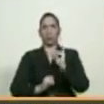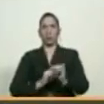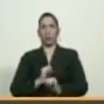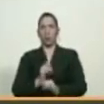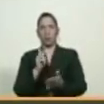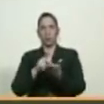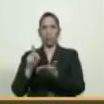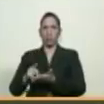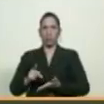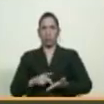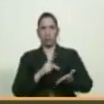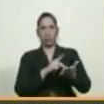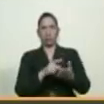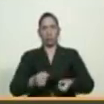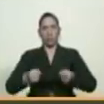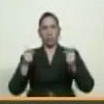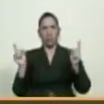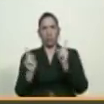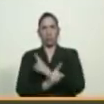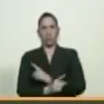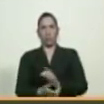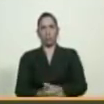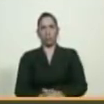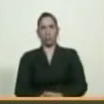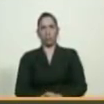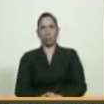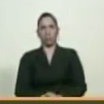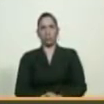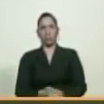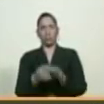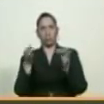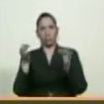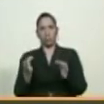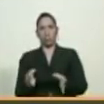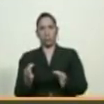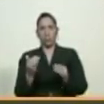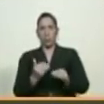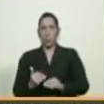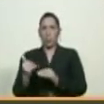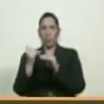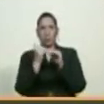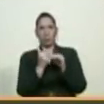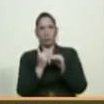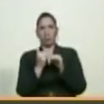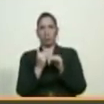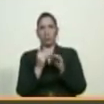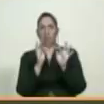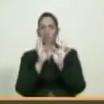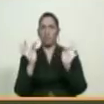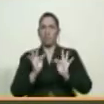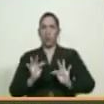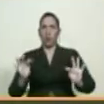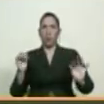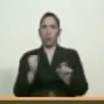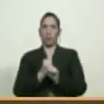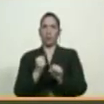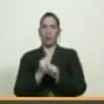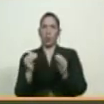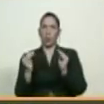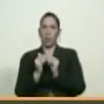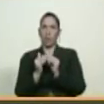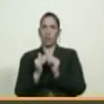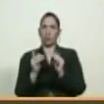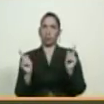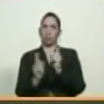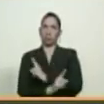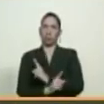participar en el mercado cambiario. Se ratifica igualmente el mecanismo de trabajo de las casas de cambio, las cuales entran en una etapa